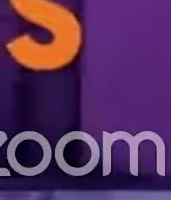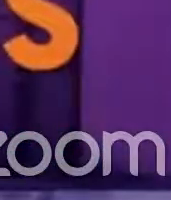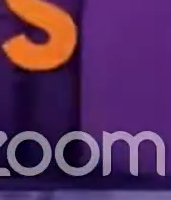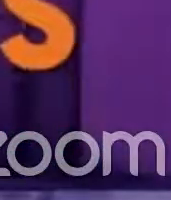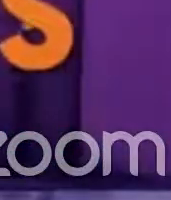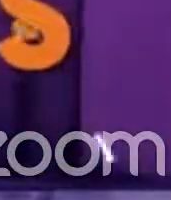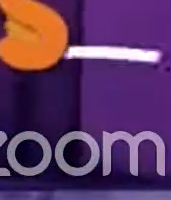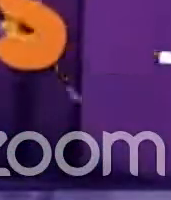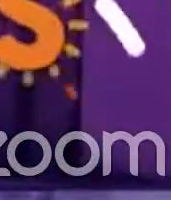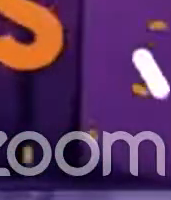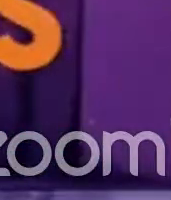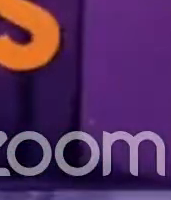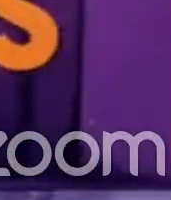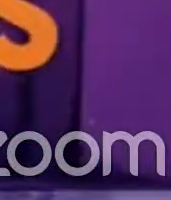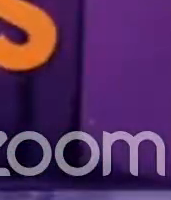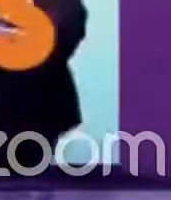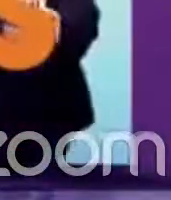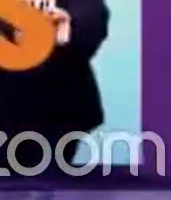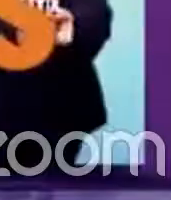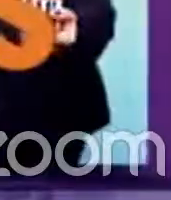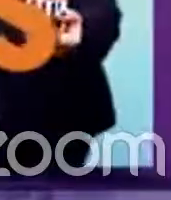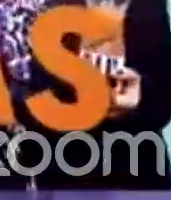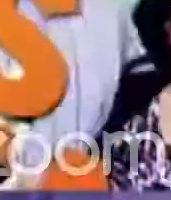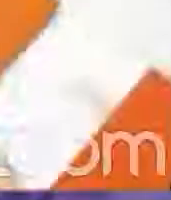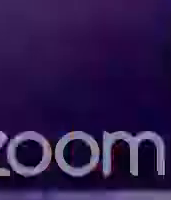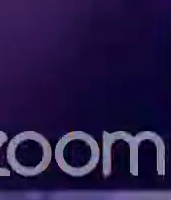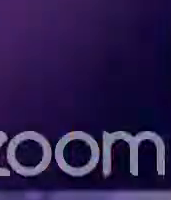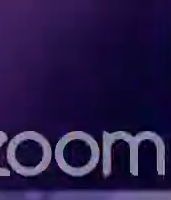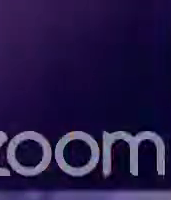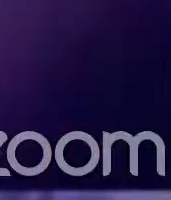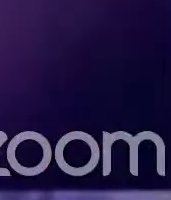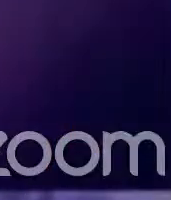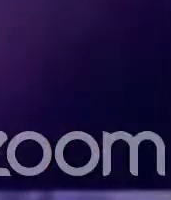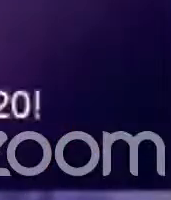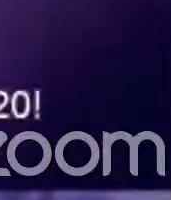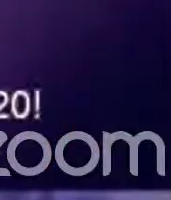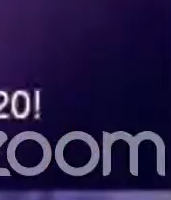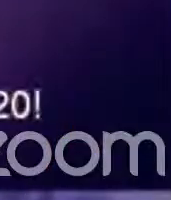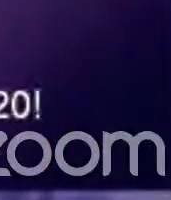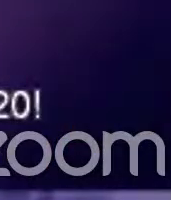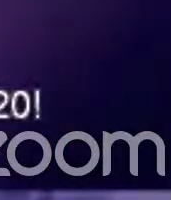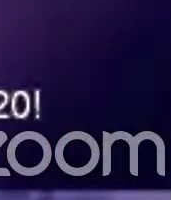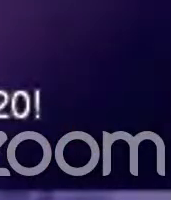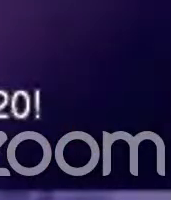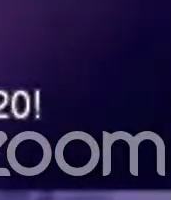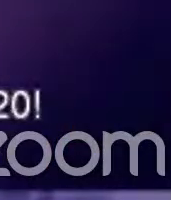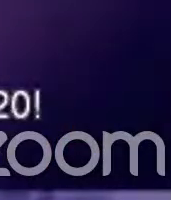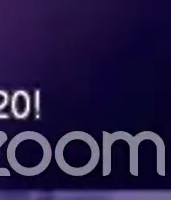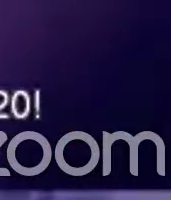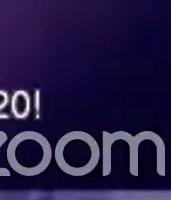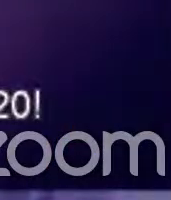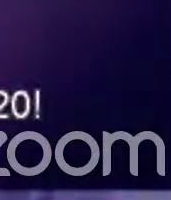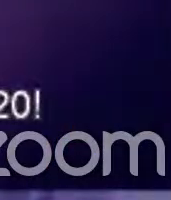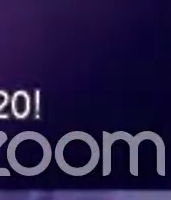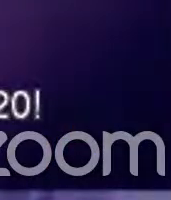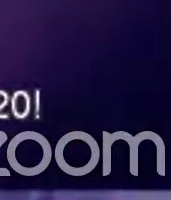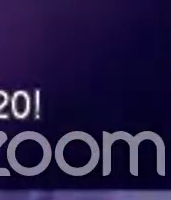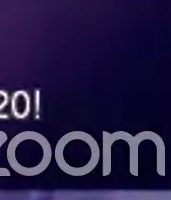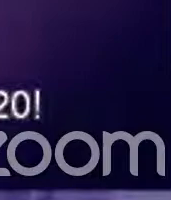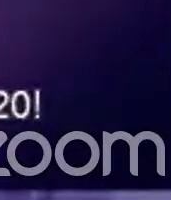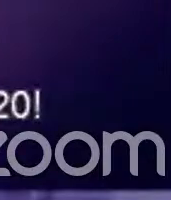evolucionado los ha llevado a conquistar nuevas metas. ¡Felicidades, empresarios con mejores ganancias